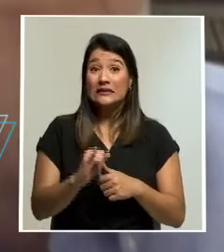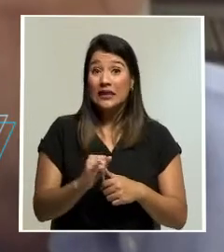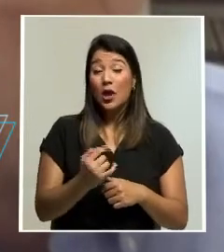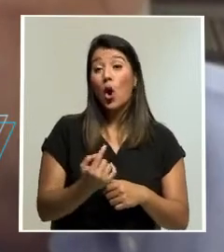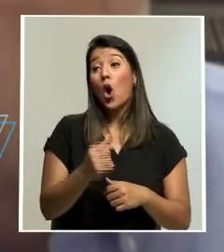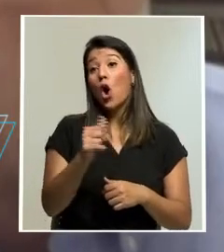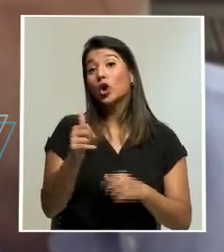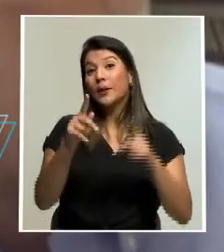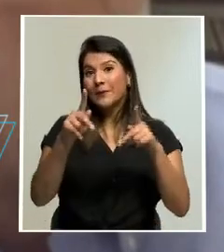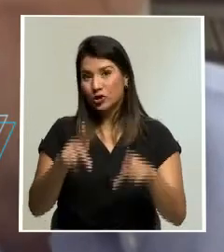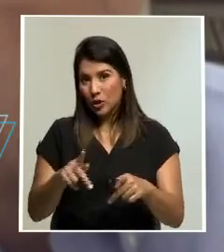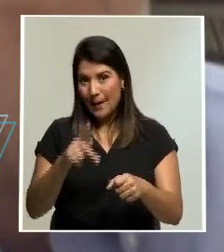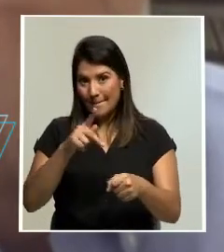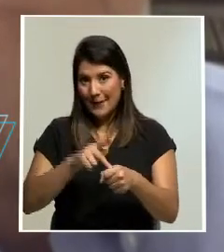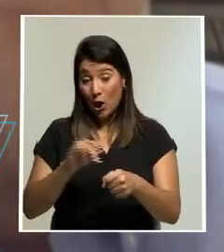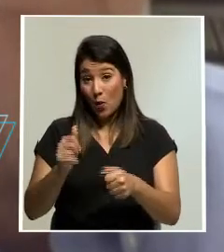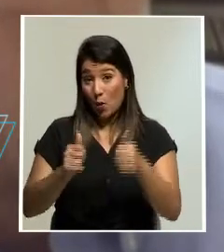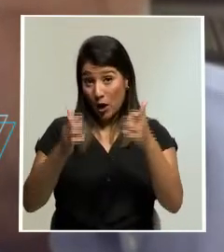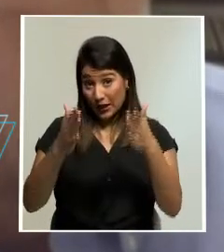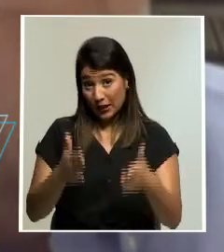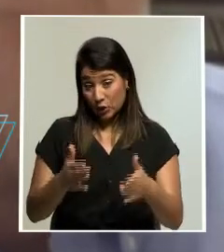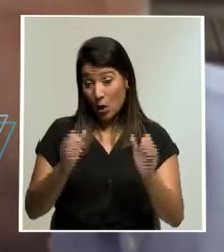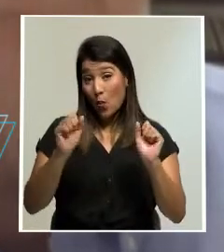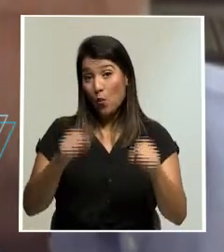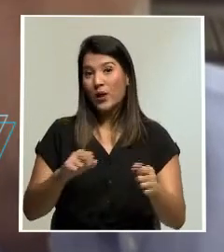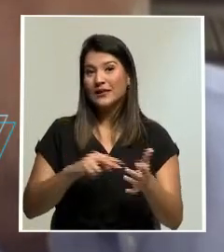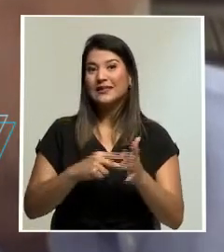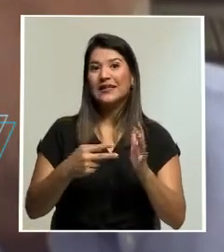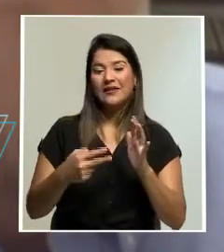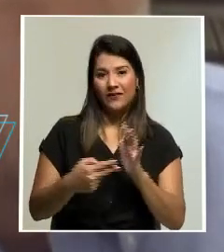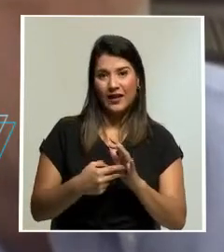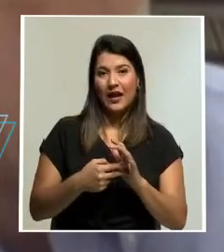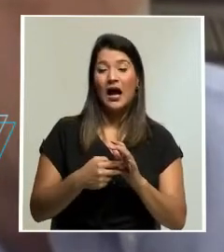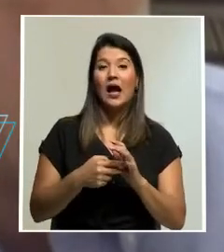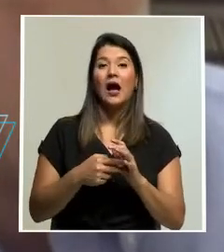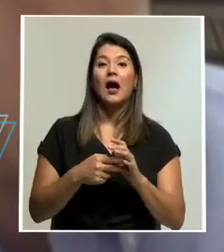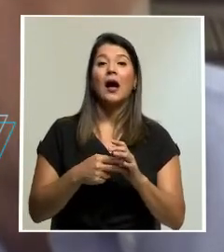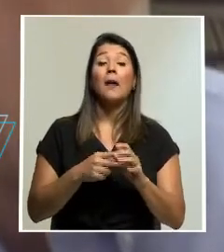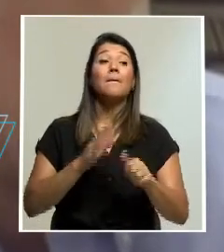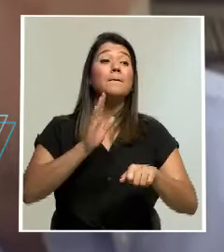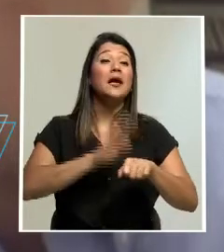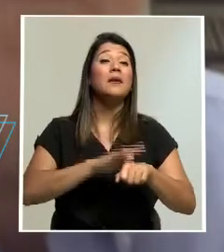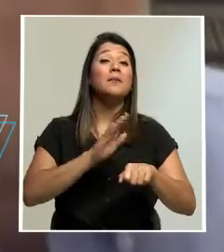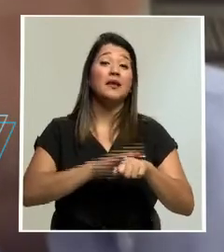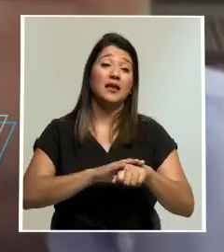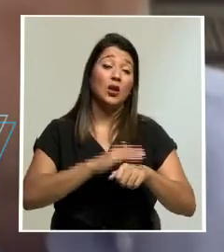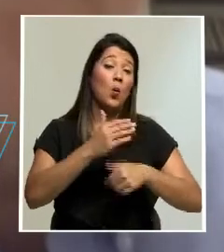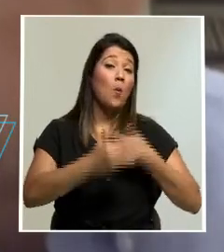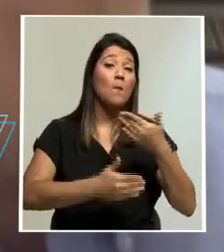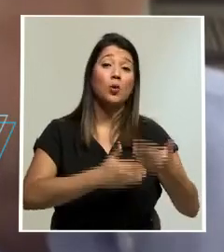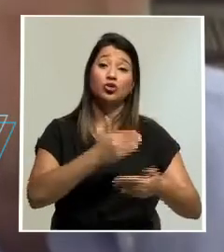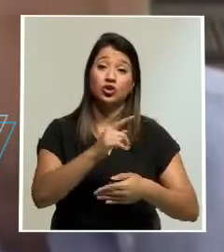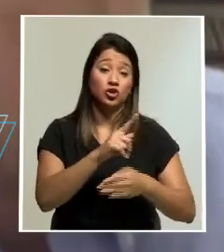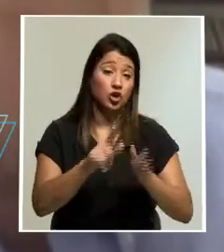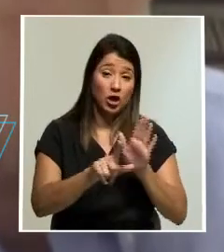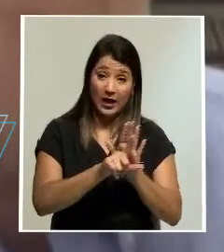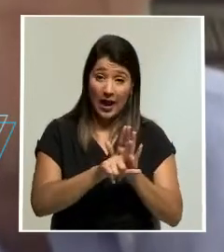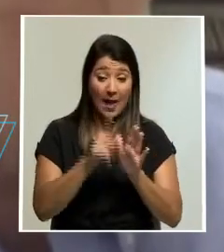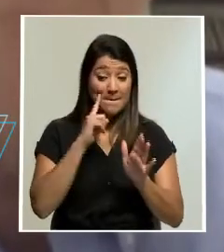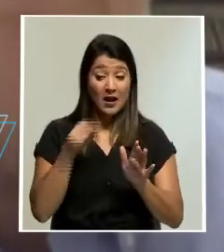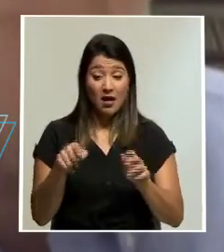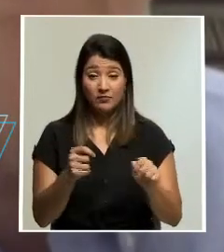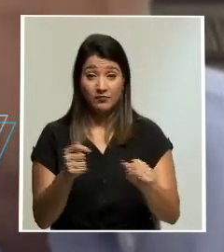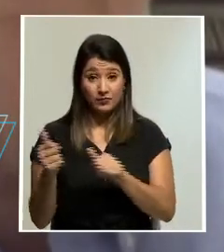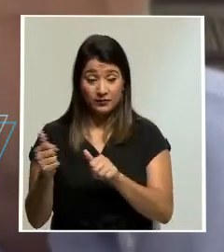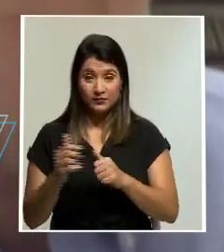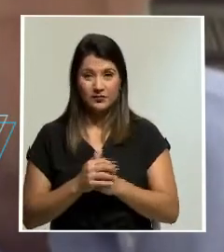Presentar candidatos puede dar como resultado legalizar un fraude que ya se está gestando desde ahora. La pregunta es,